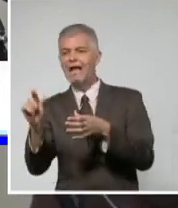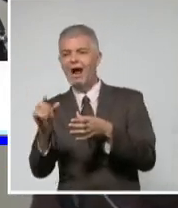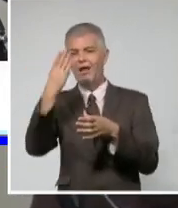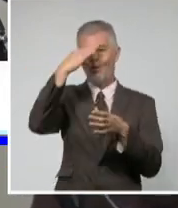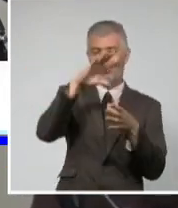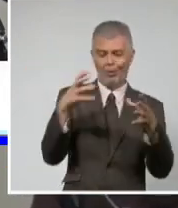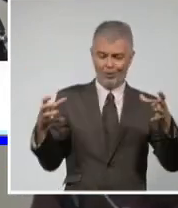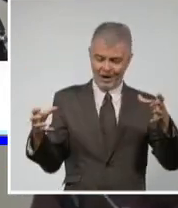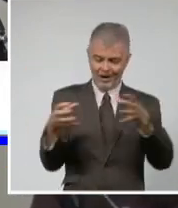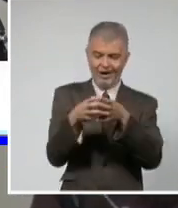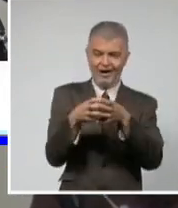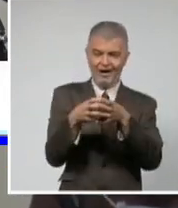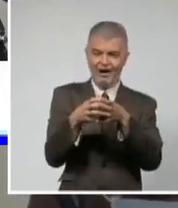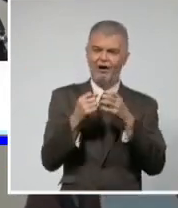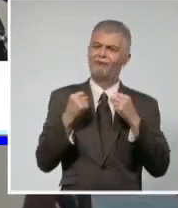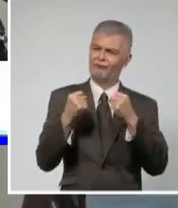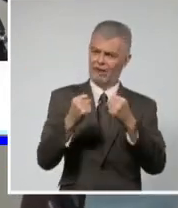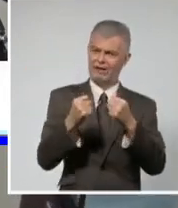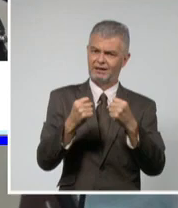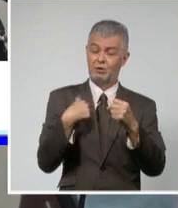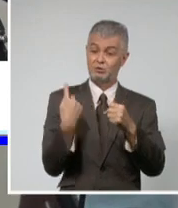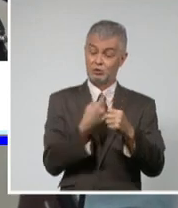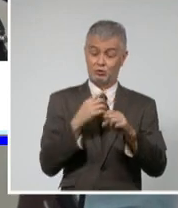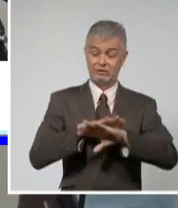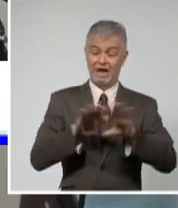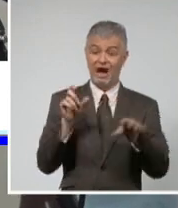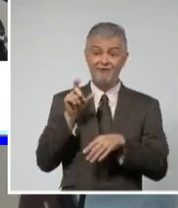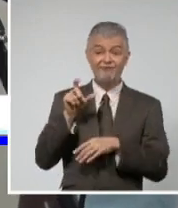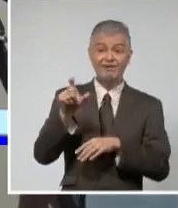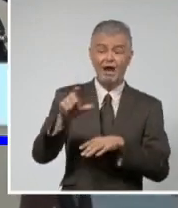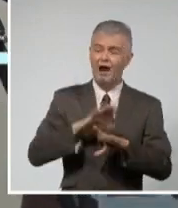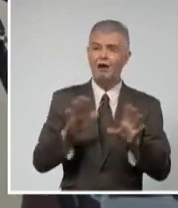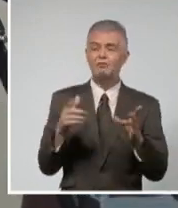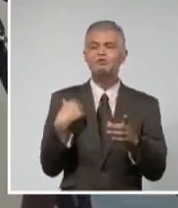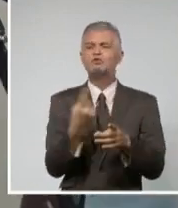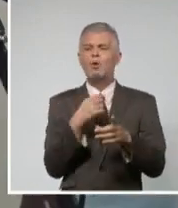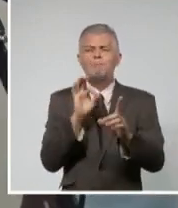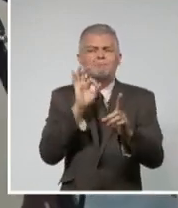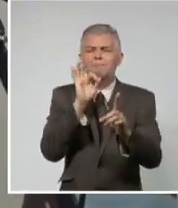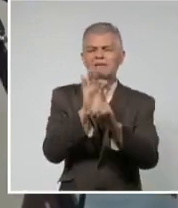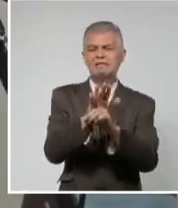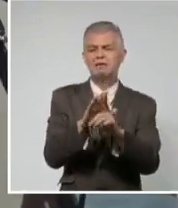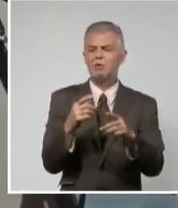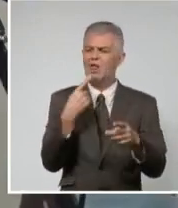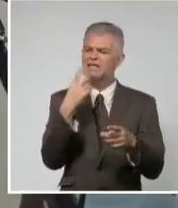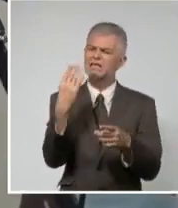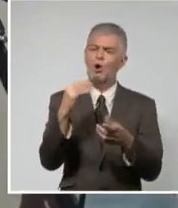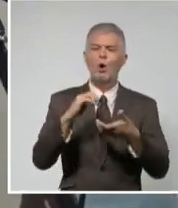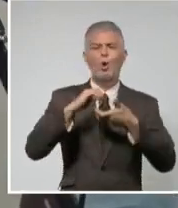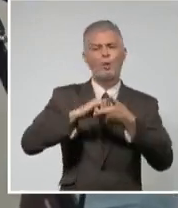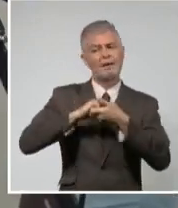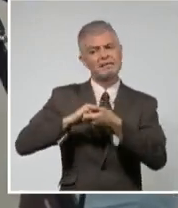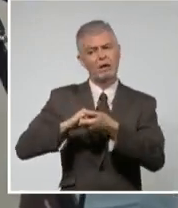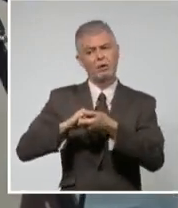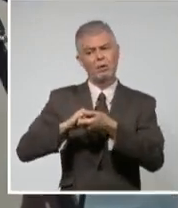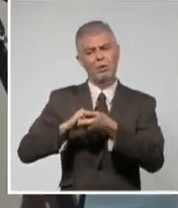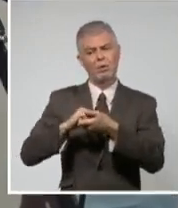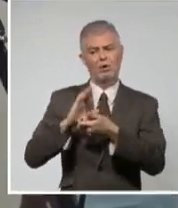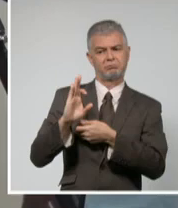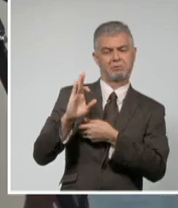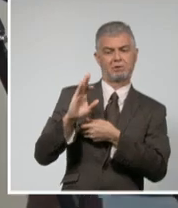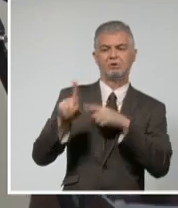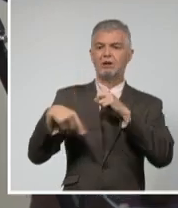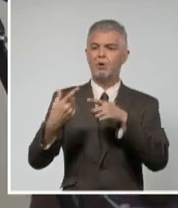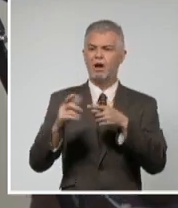tal modo que al final, cuando nos retirábamos, al comienzo nos llamaban compañeros. Ya después nos decían